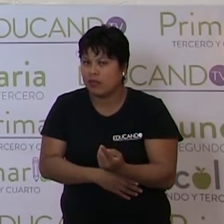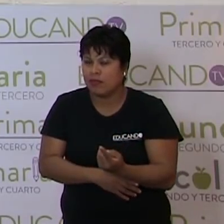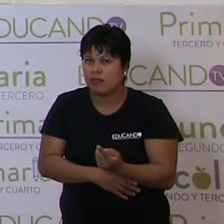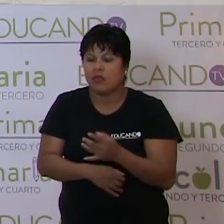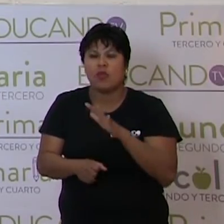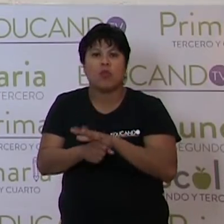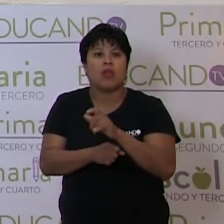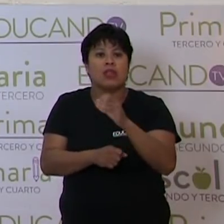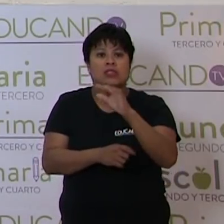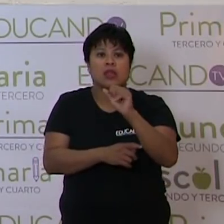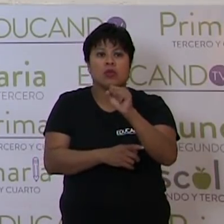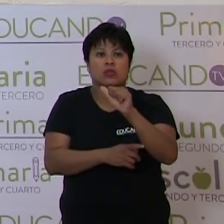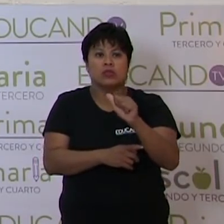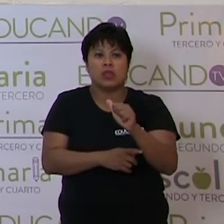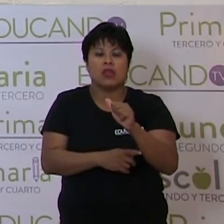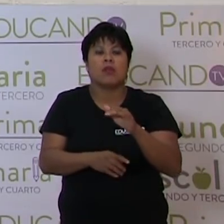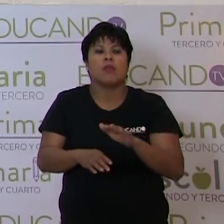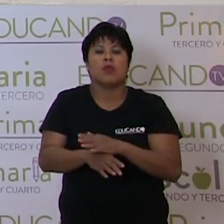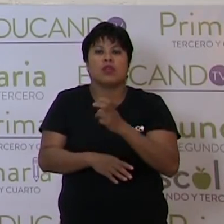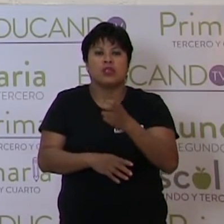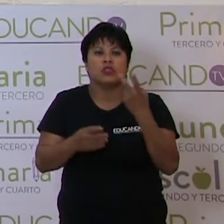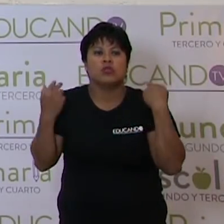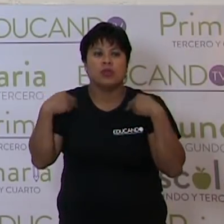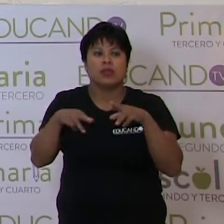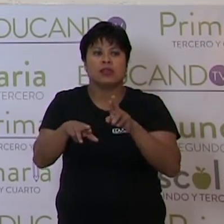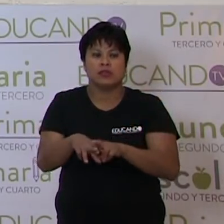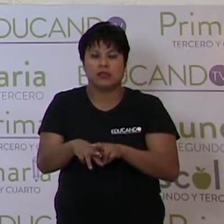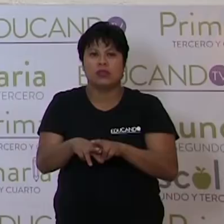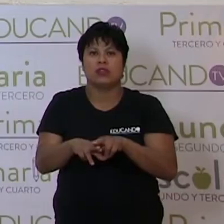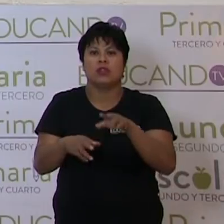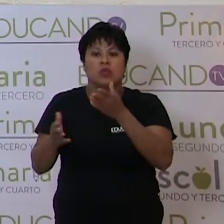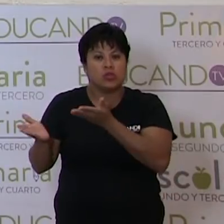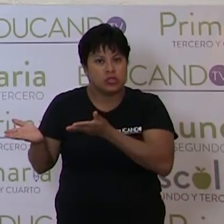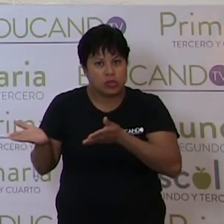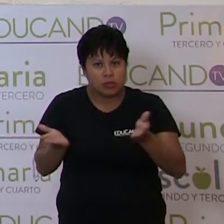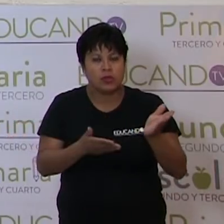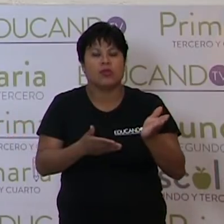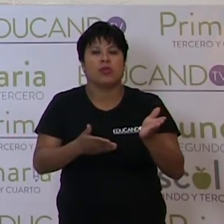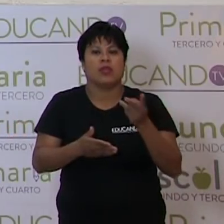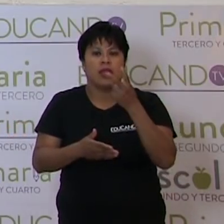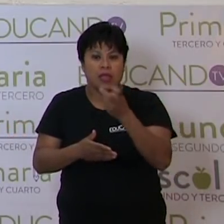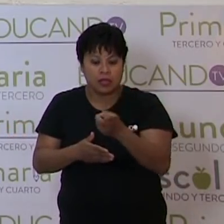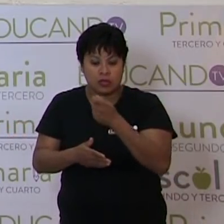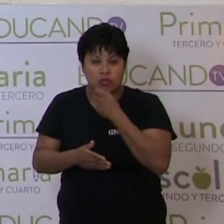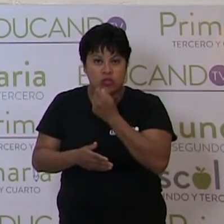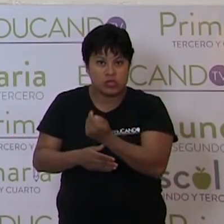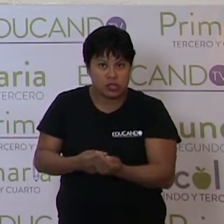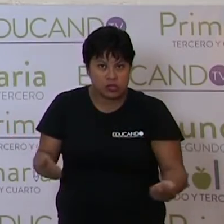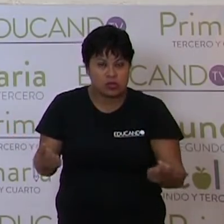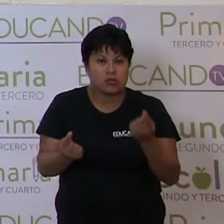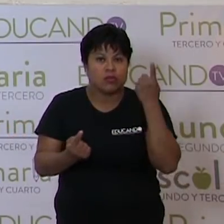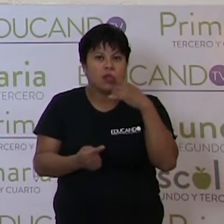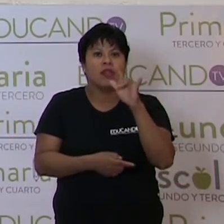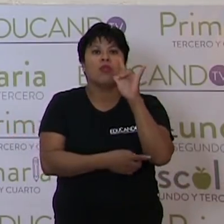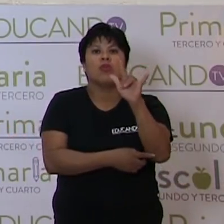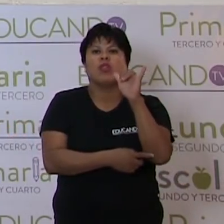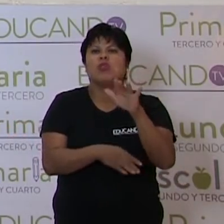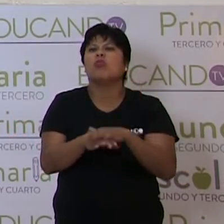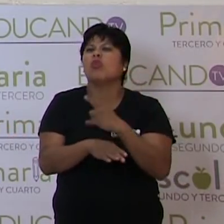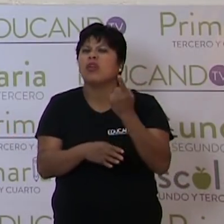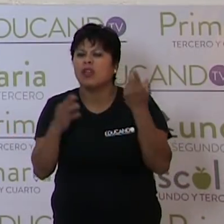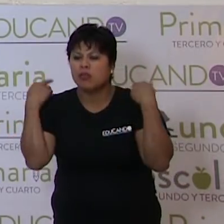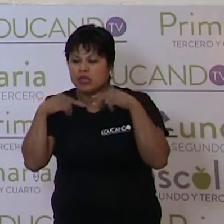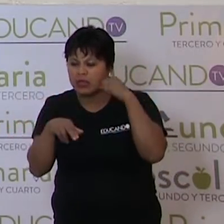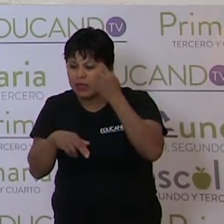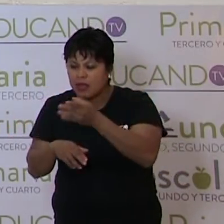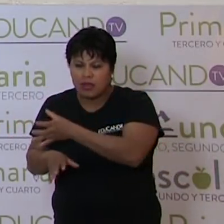¿Cuál fue la causa por la cual su maestra los llevó a estos niños al aeropuerto? ¿Por qué la maestra